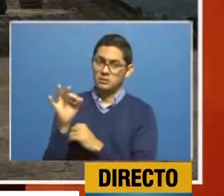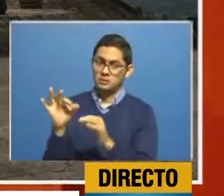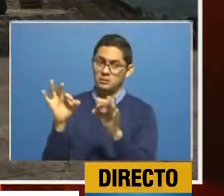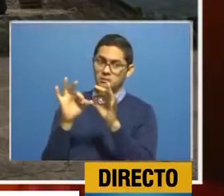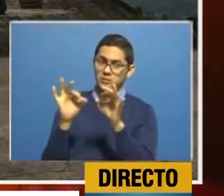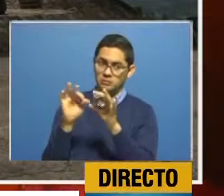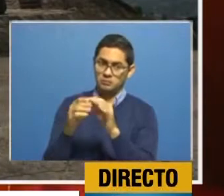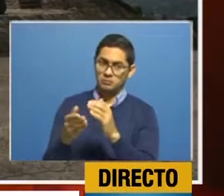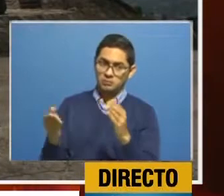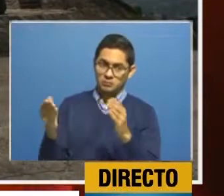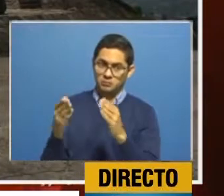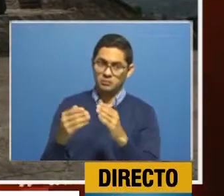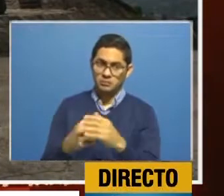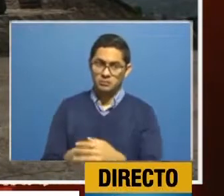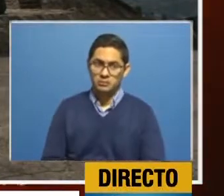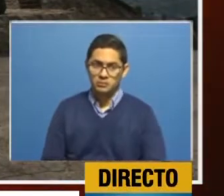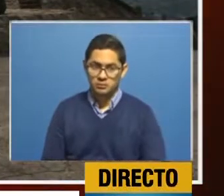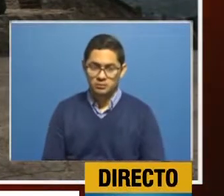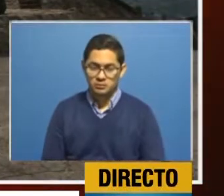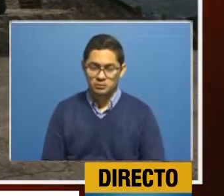ustedes?